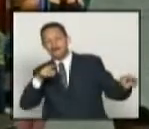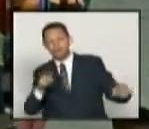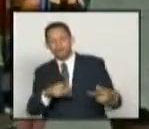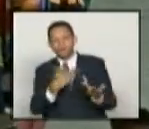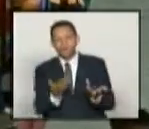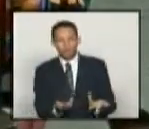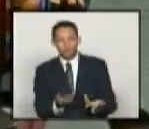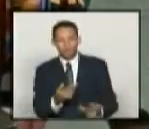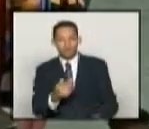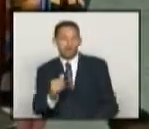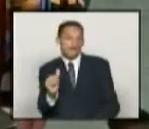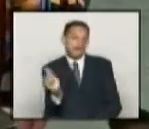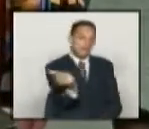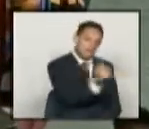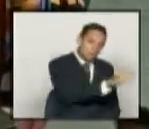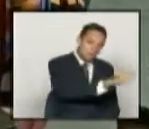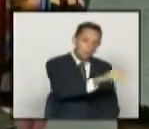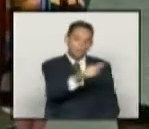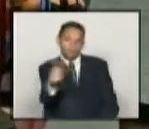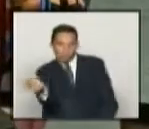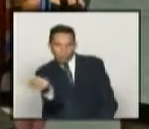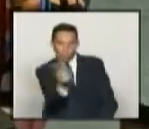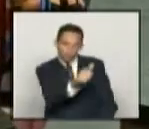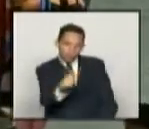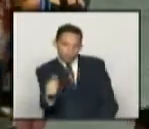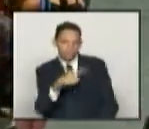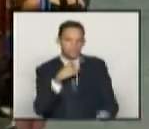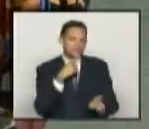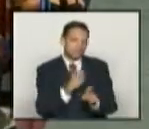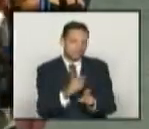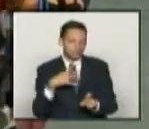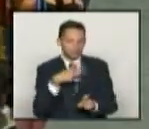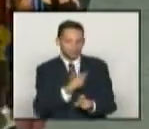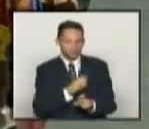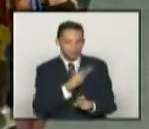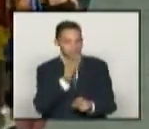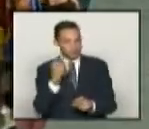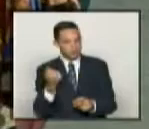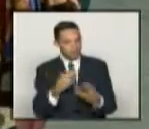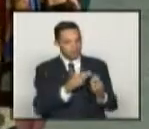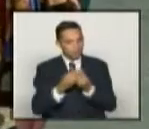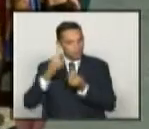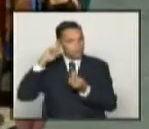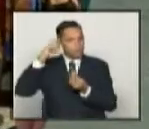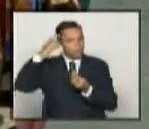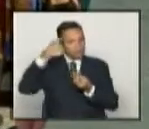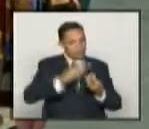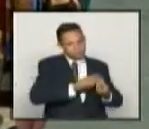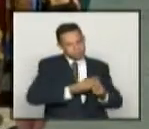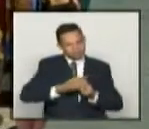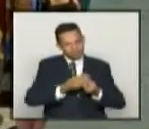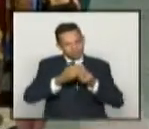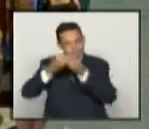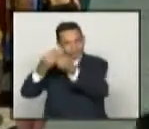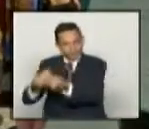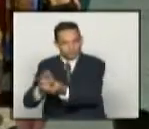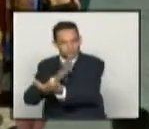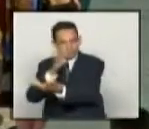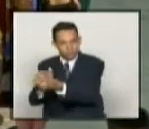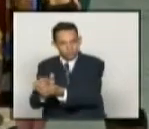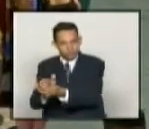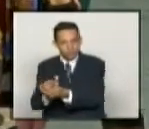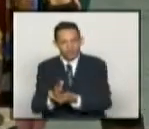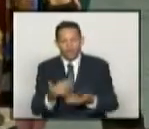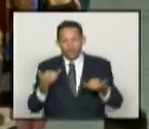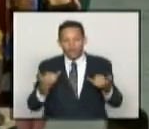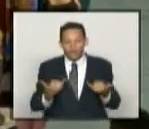o dos viajes. De modo que en eso estamos trabajando y creemos que vamos a lograr nuestro objetivo. Ya para